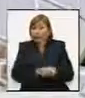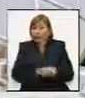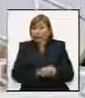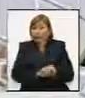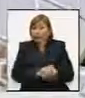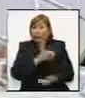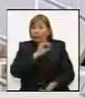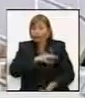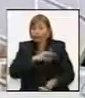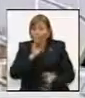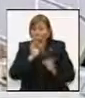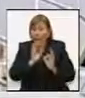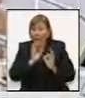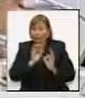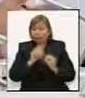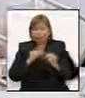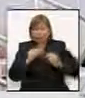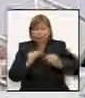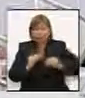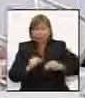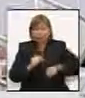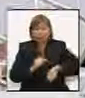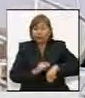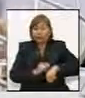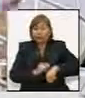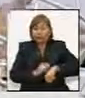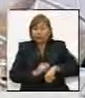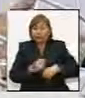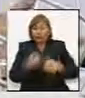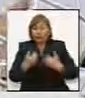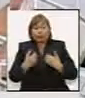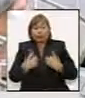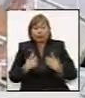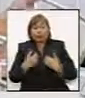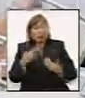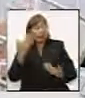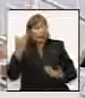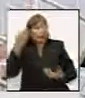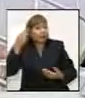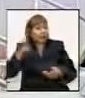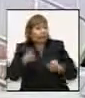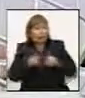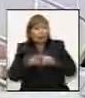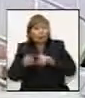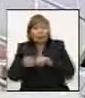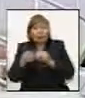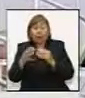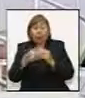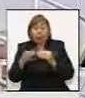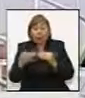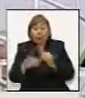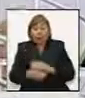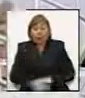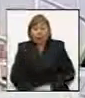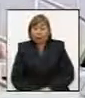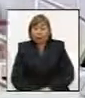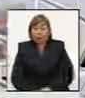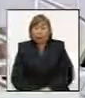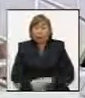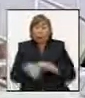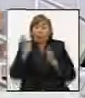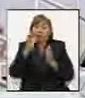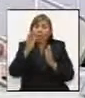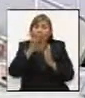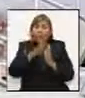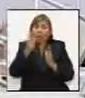aprovechamos adecuadamente en esta ola, vamos a estar como los demás productos, ¿no?, que cada vez bajan